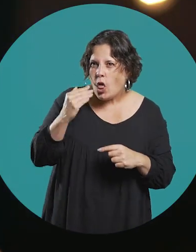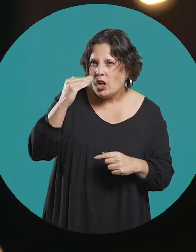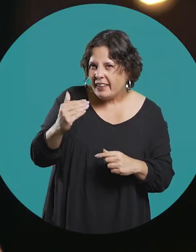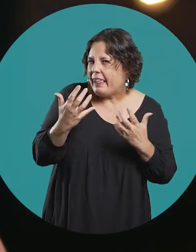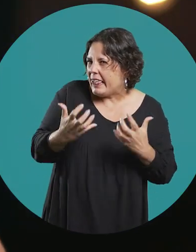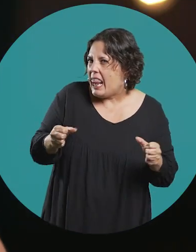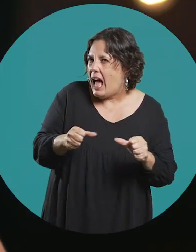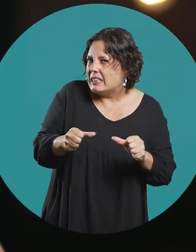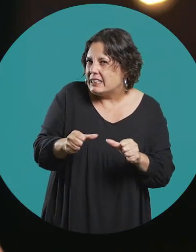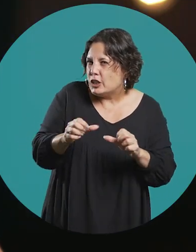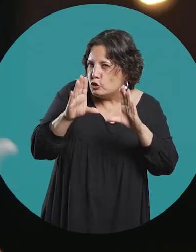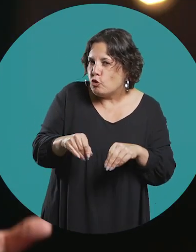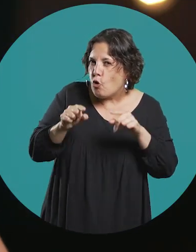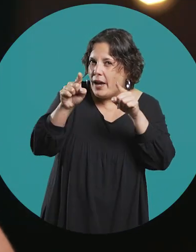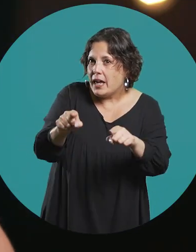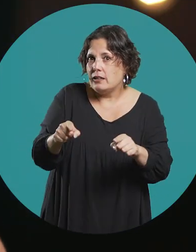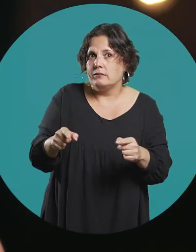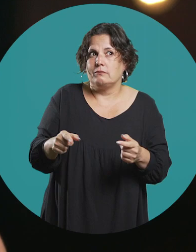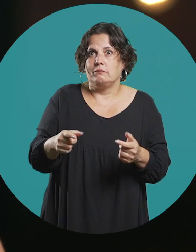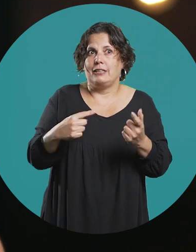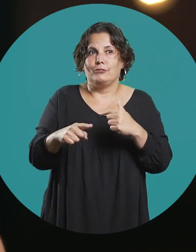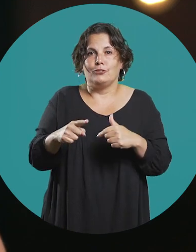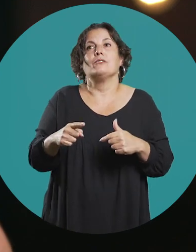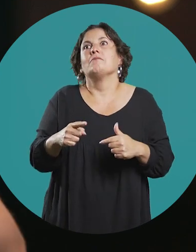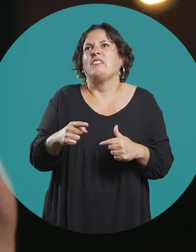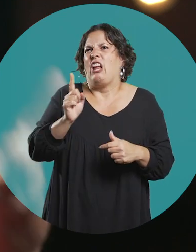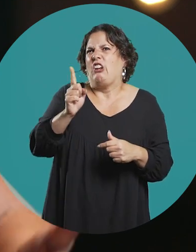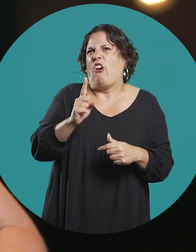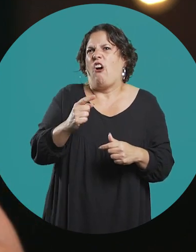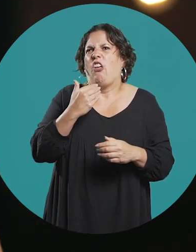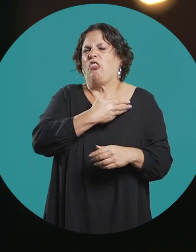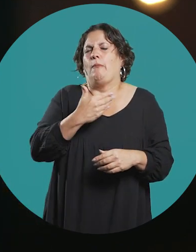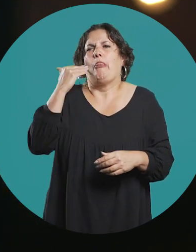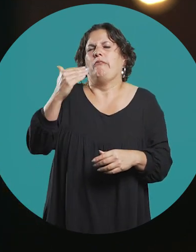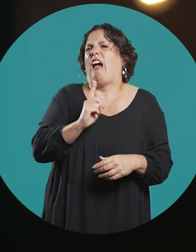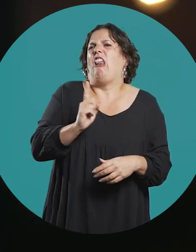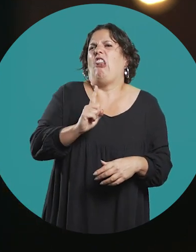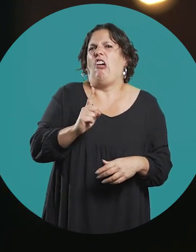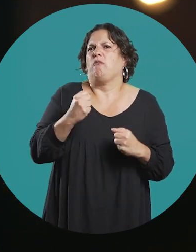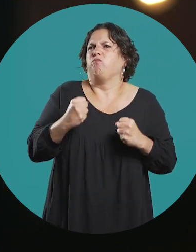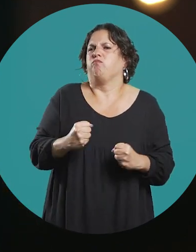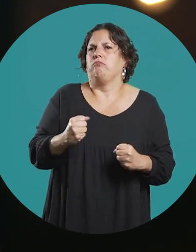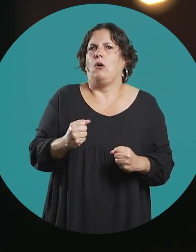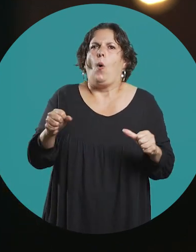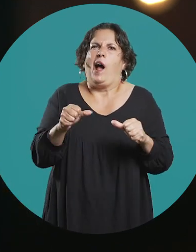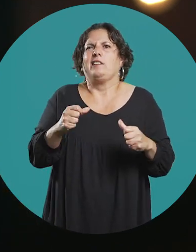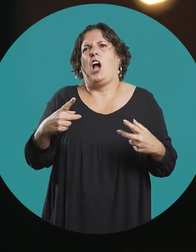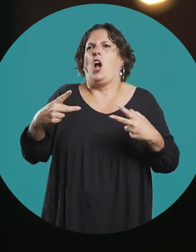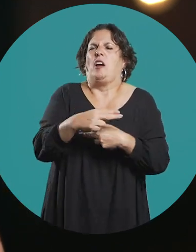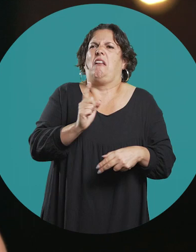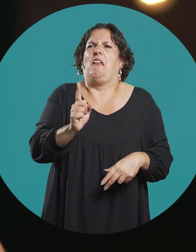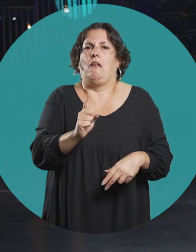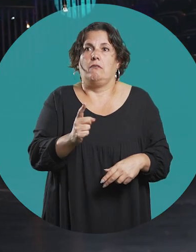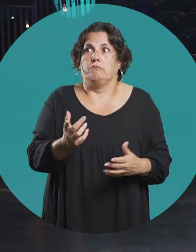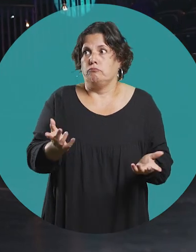docentes quieren hacer todo eso? ¿No? Tú no se te plantan y hacen piquete y te dicen